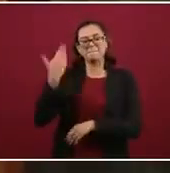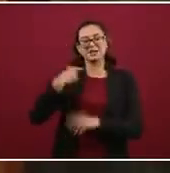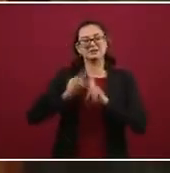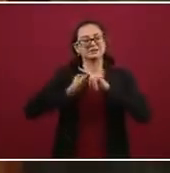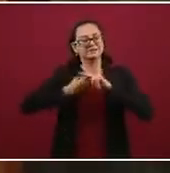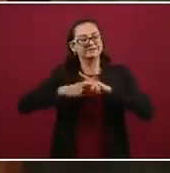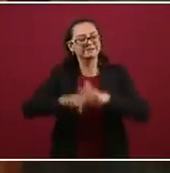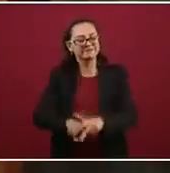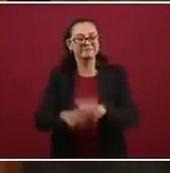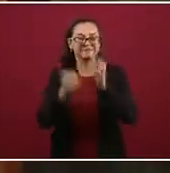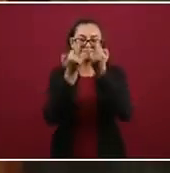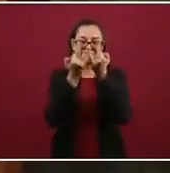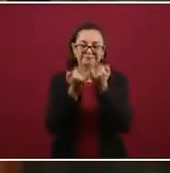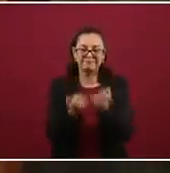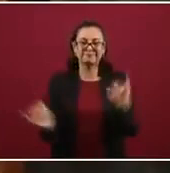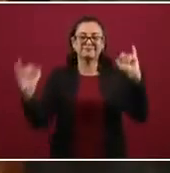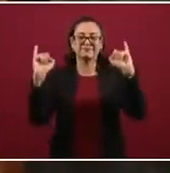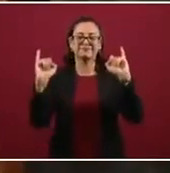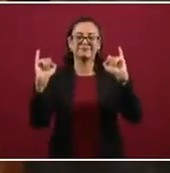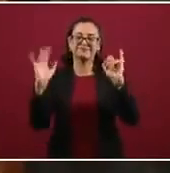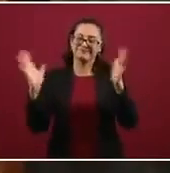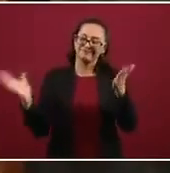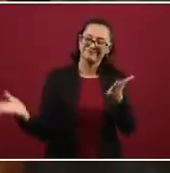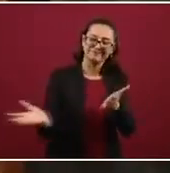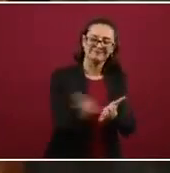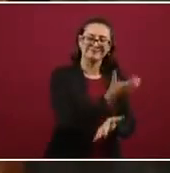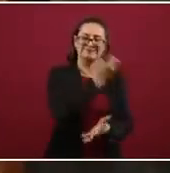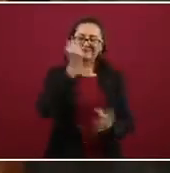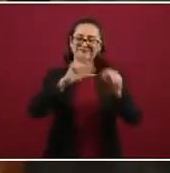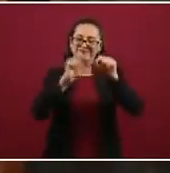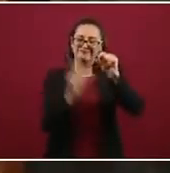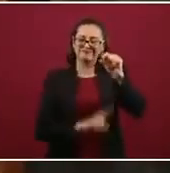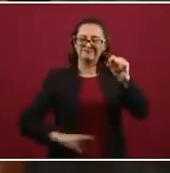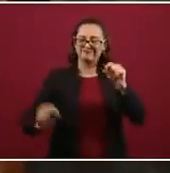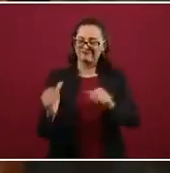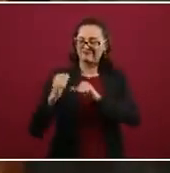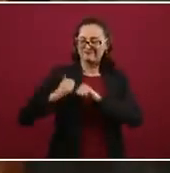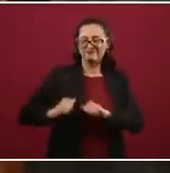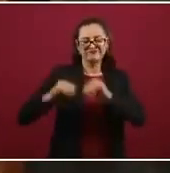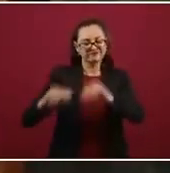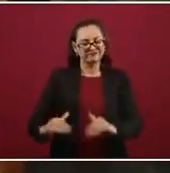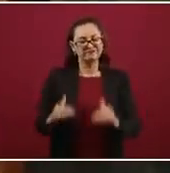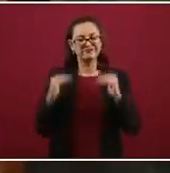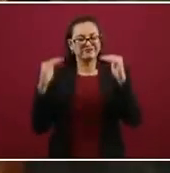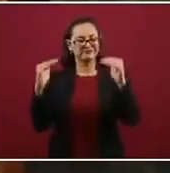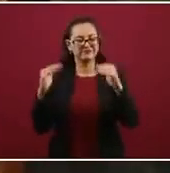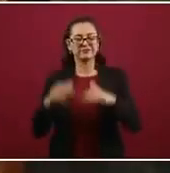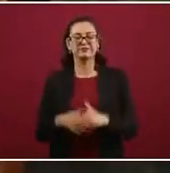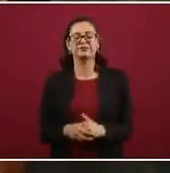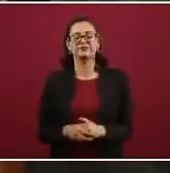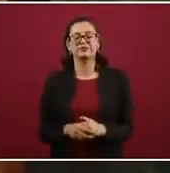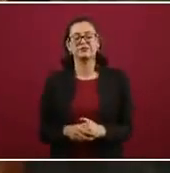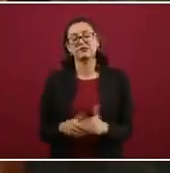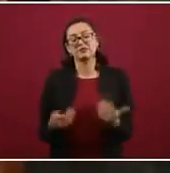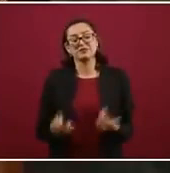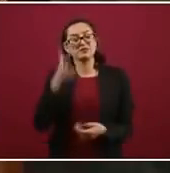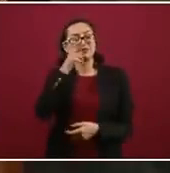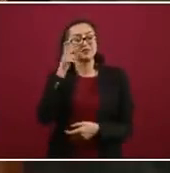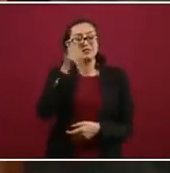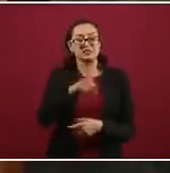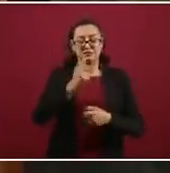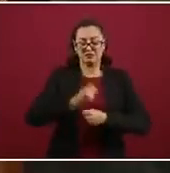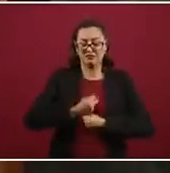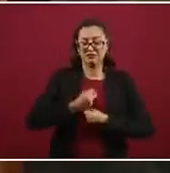de independencia que nos convirtió en una nación soberana. Se han dicho mucho sobre lo que expresó el cura Miguel Hidalgo